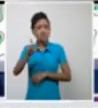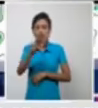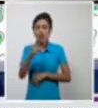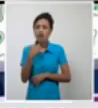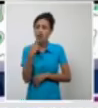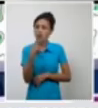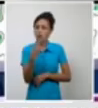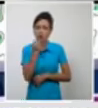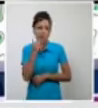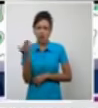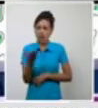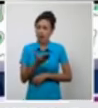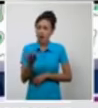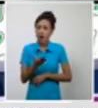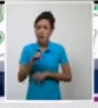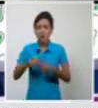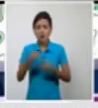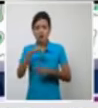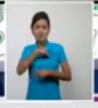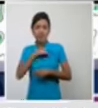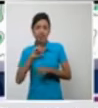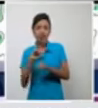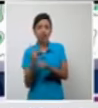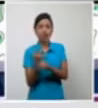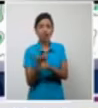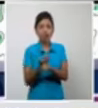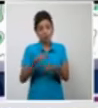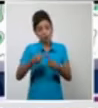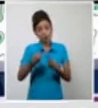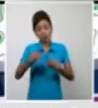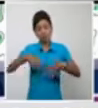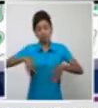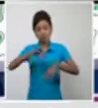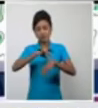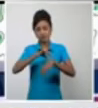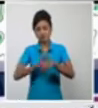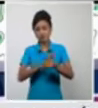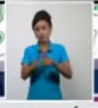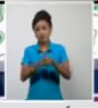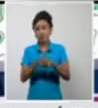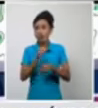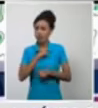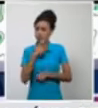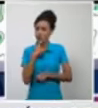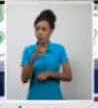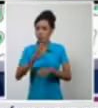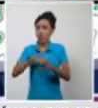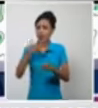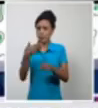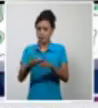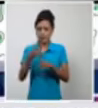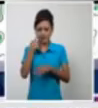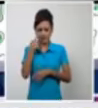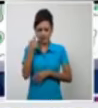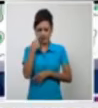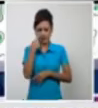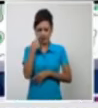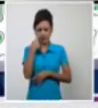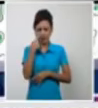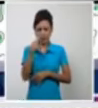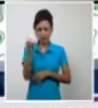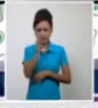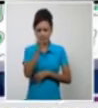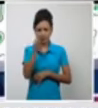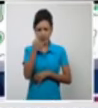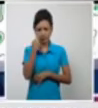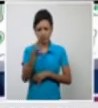más inmediata ante esta situación, por ejemplo. Quiero que me responda a esto luego de irnos al siguiente material.